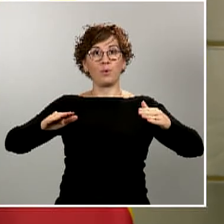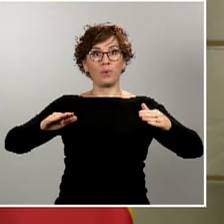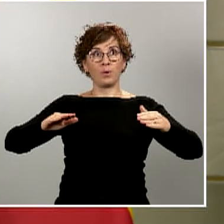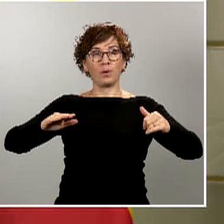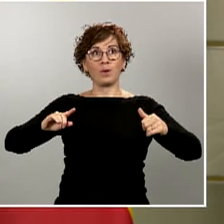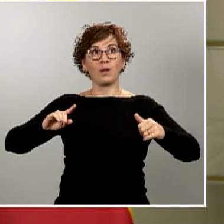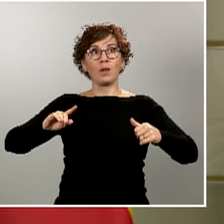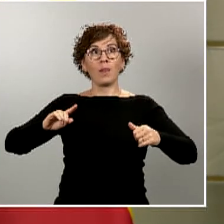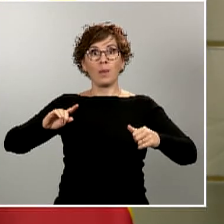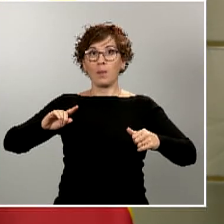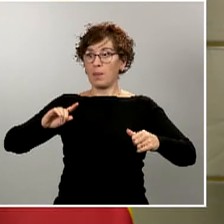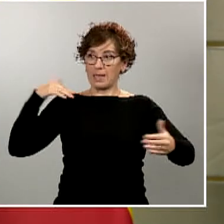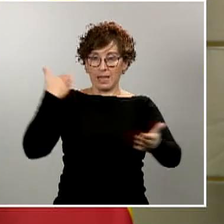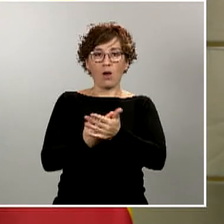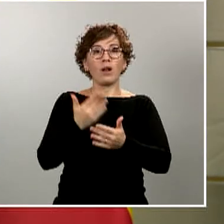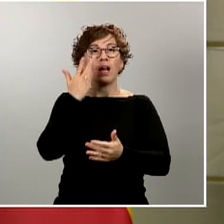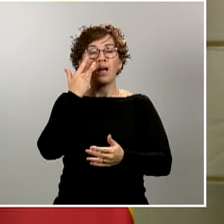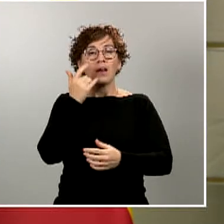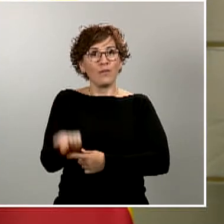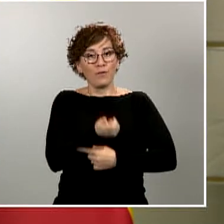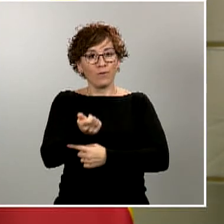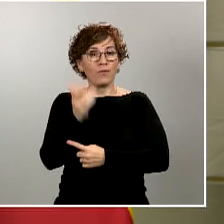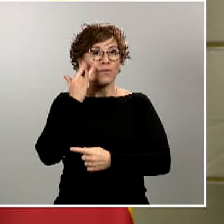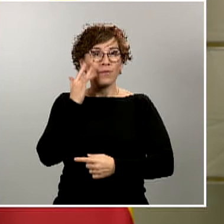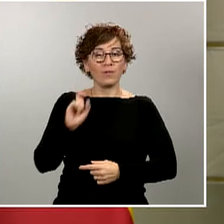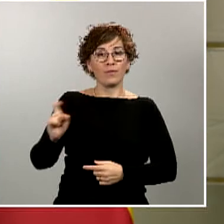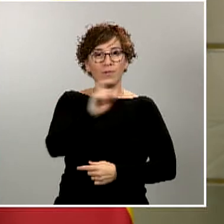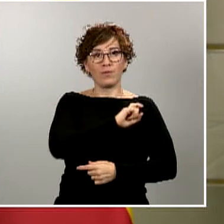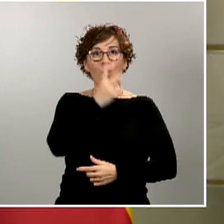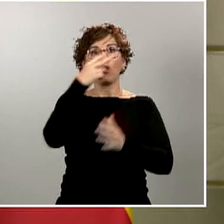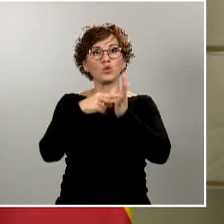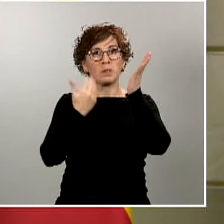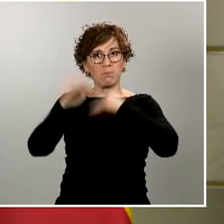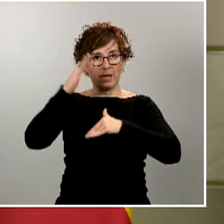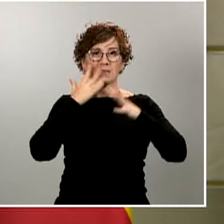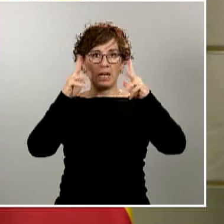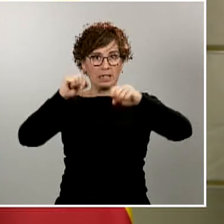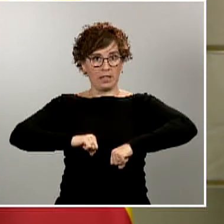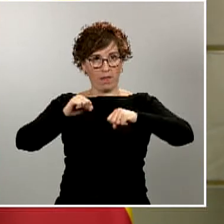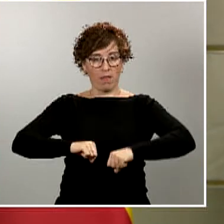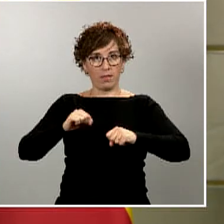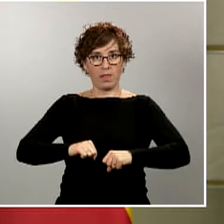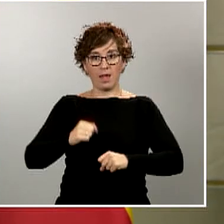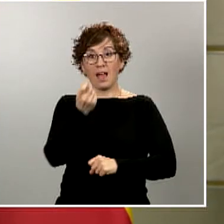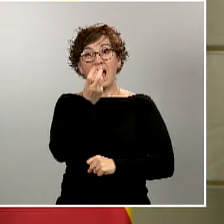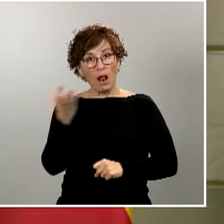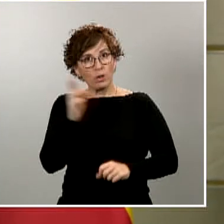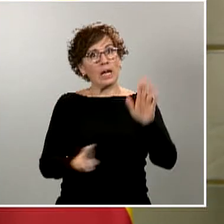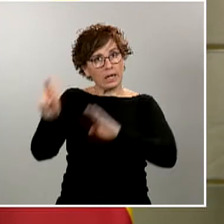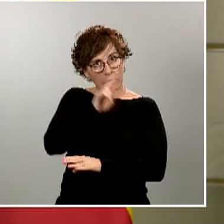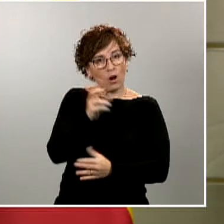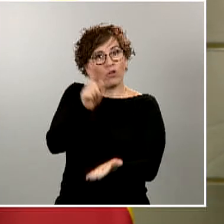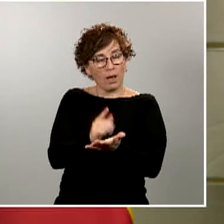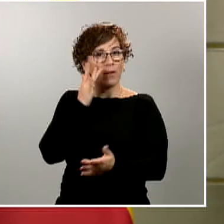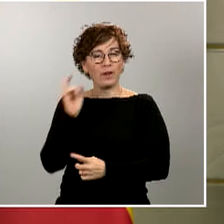prioridad. Llevamos más de 2.000 residencias hechas, desinfectadas. En algunas incluso se vuelve a repetir y también algo que nos